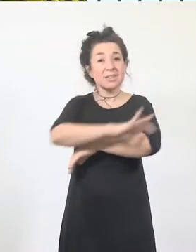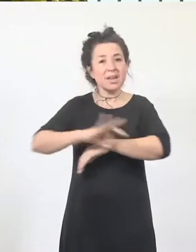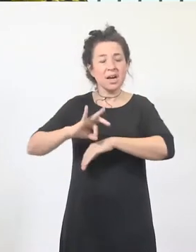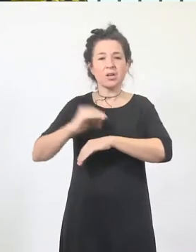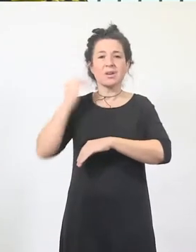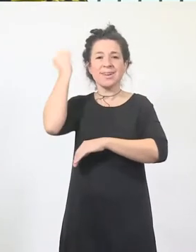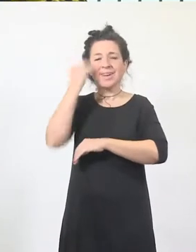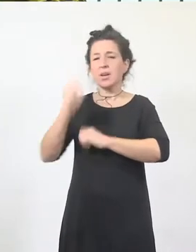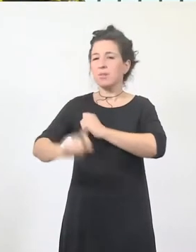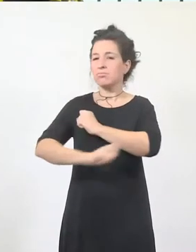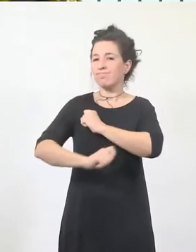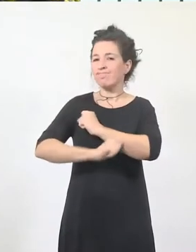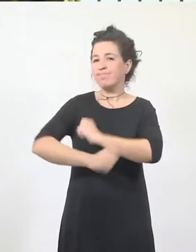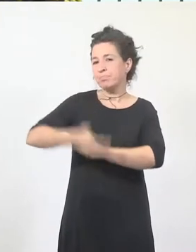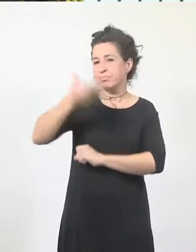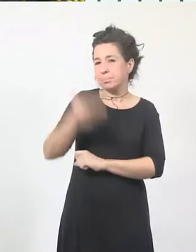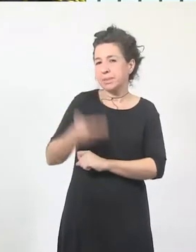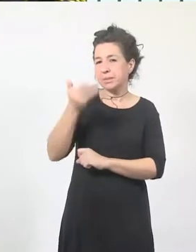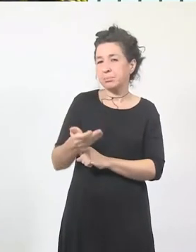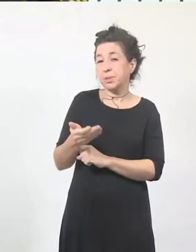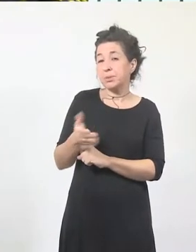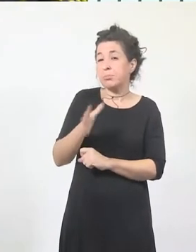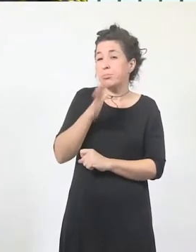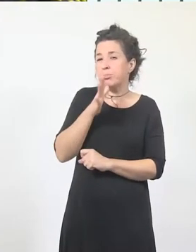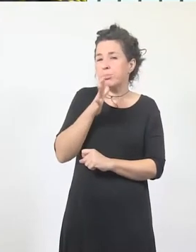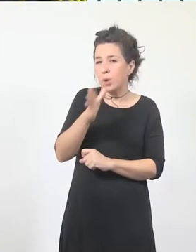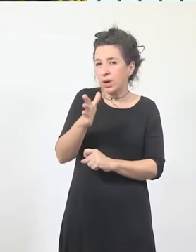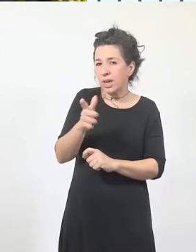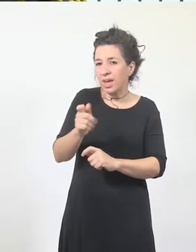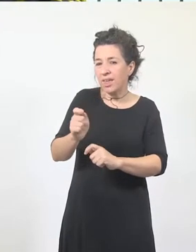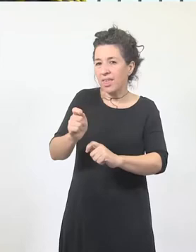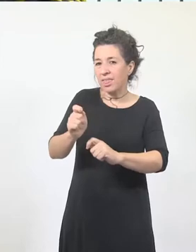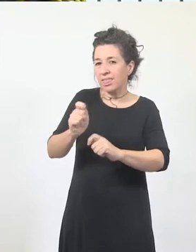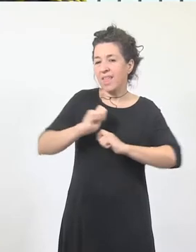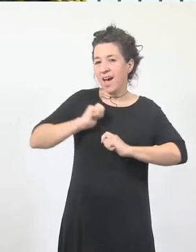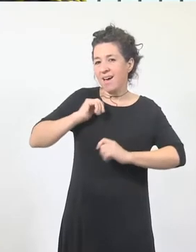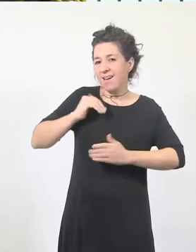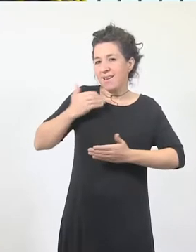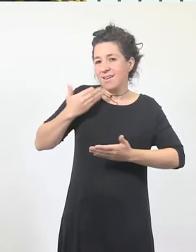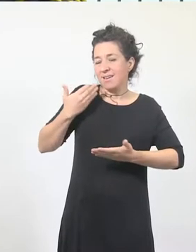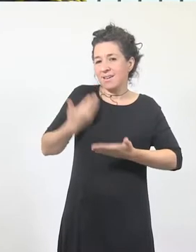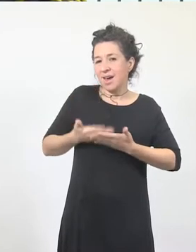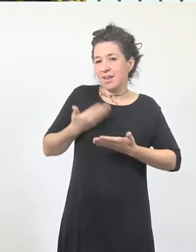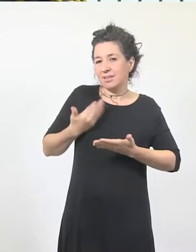una estrategia muy importante, porque nos va a garantizar